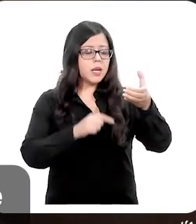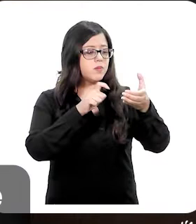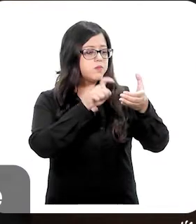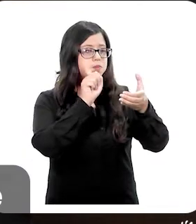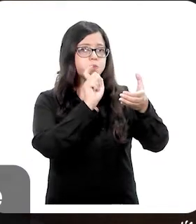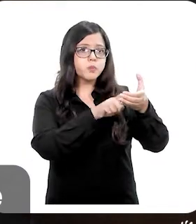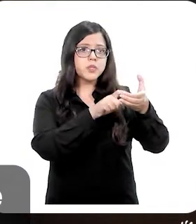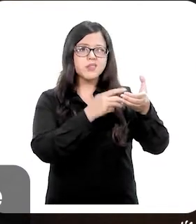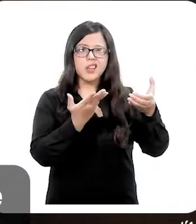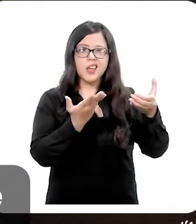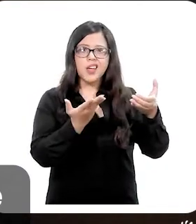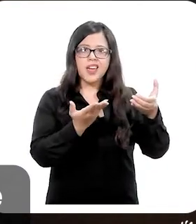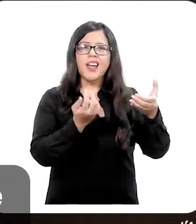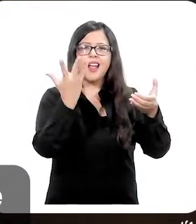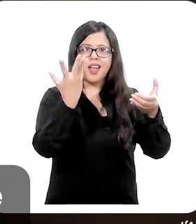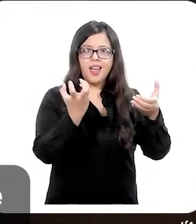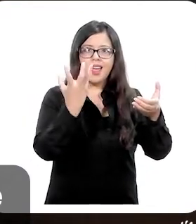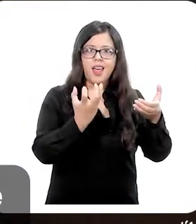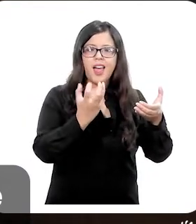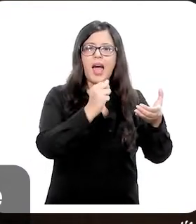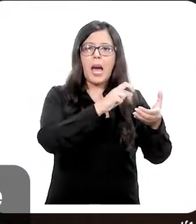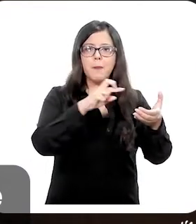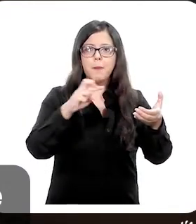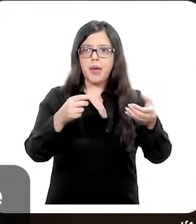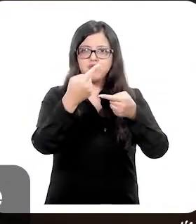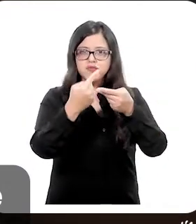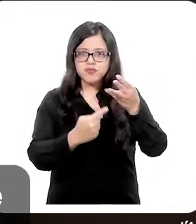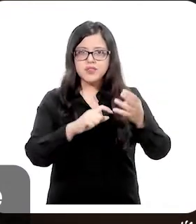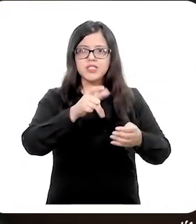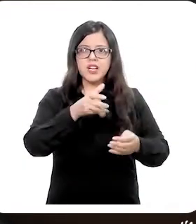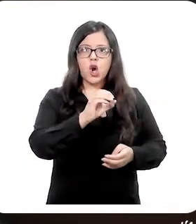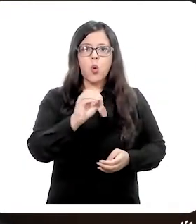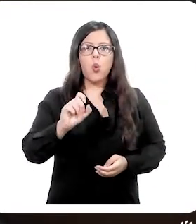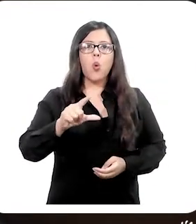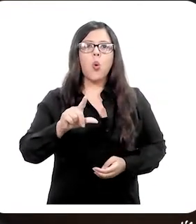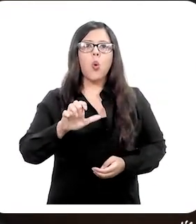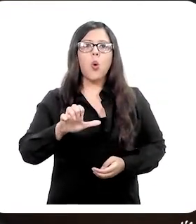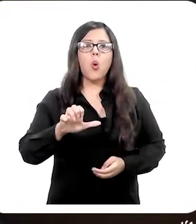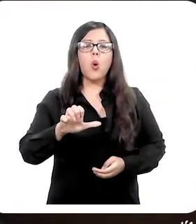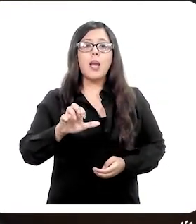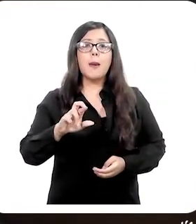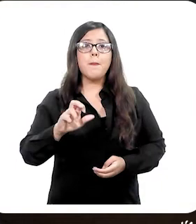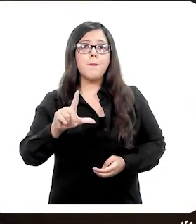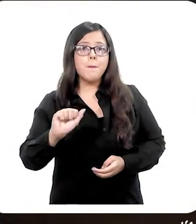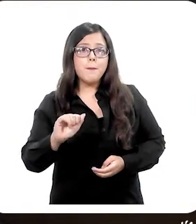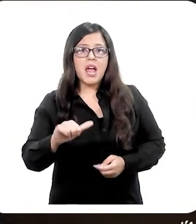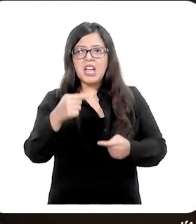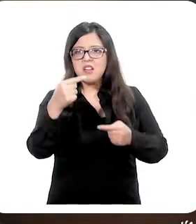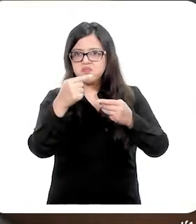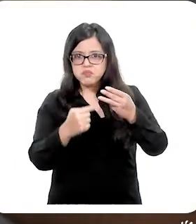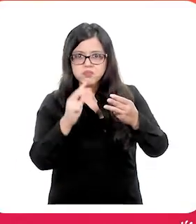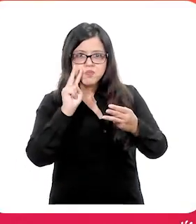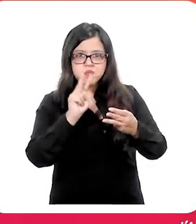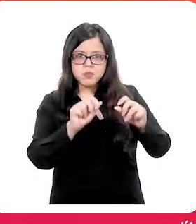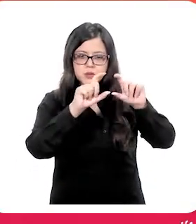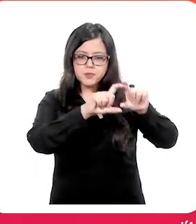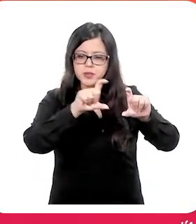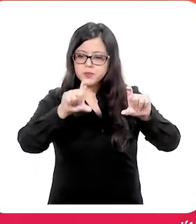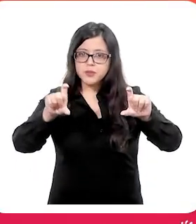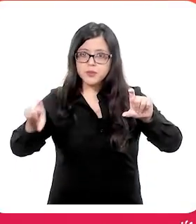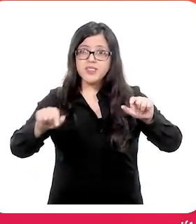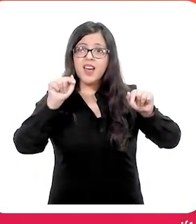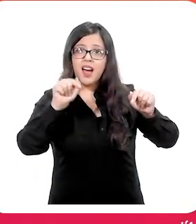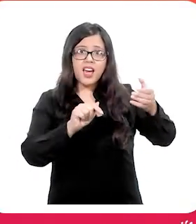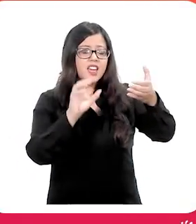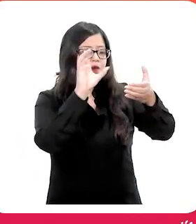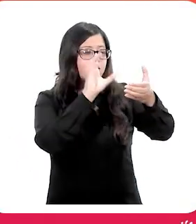smartphone, debes ingresar a la plataforma de descarga de aplicaciones, Google Play, App Store o Huawei Store. Una vez